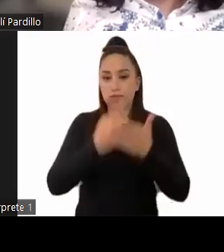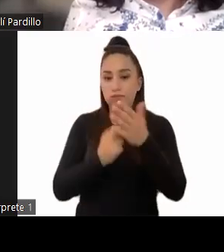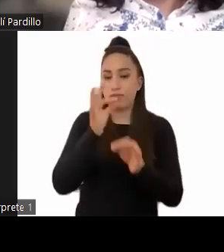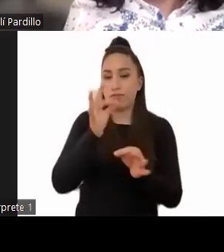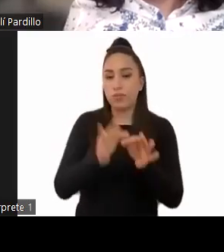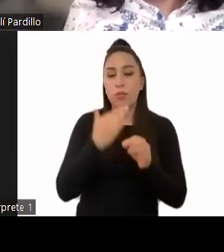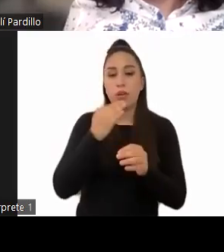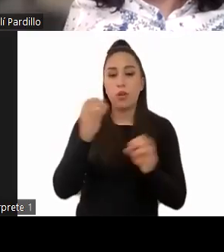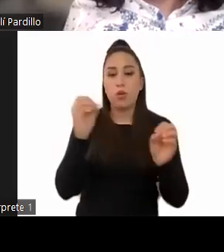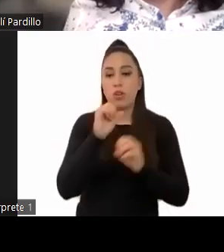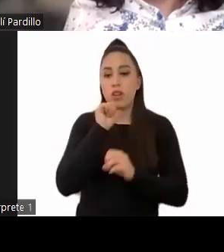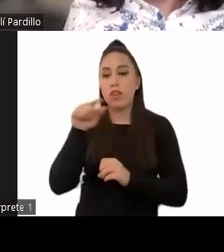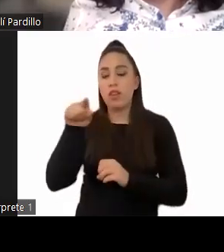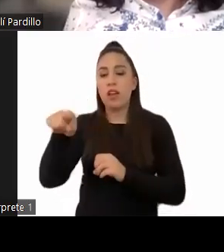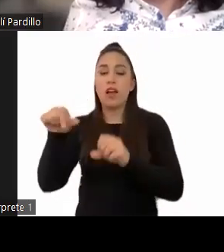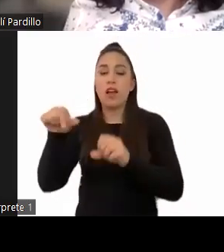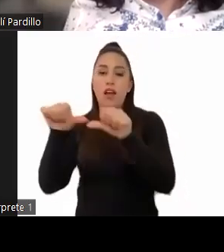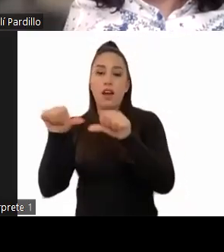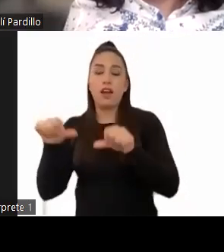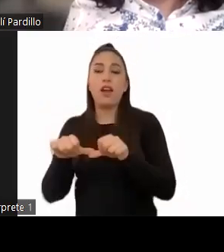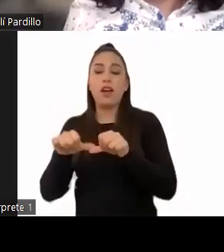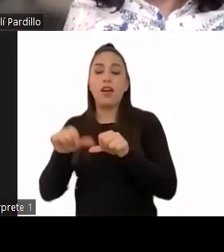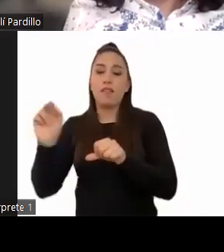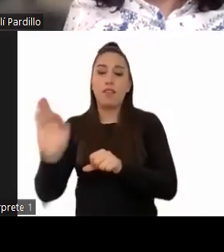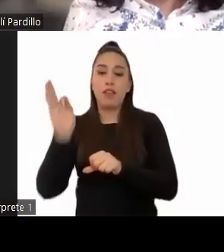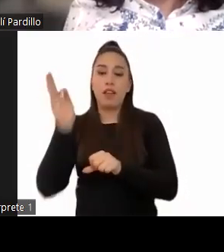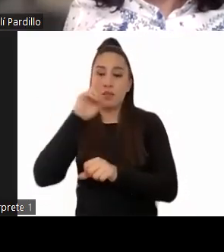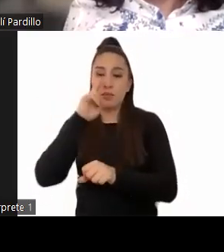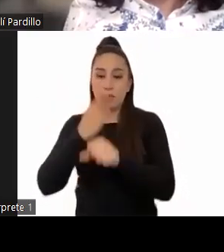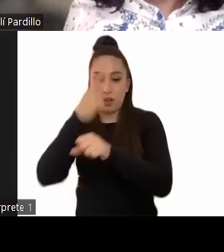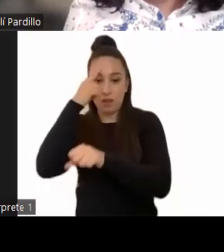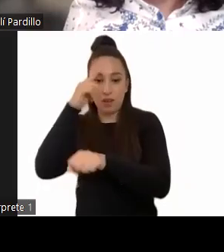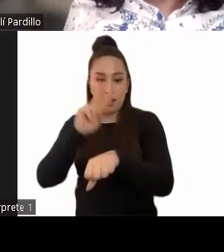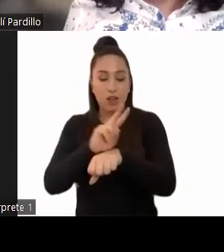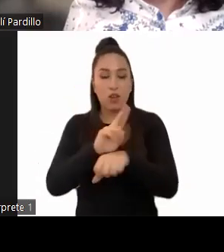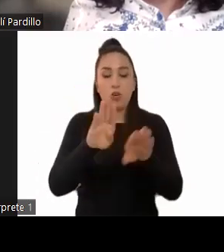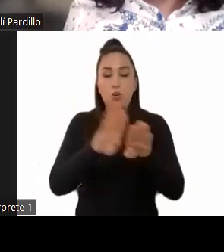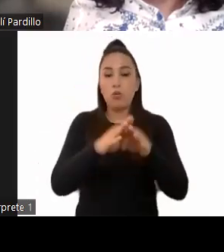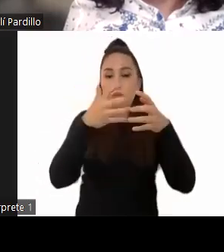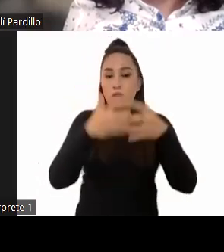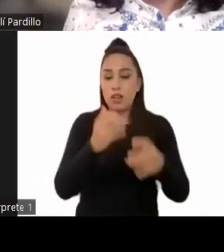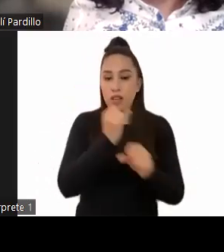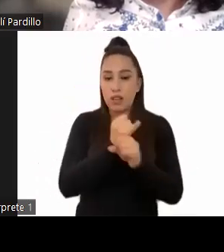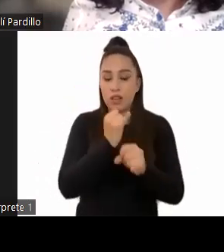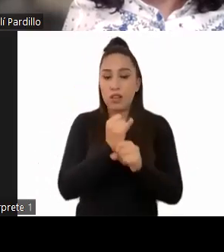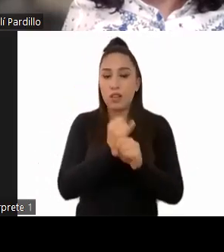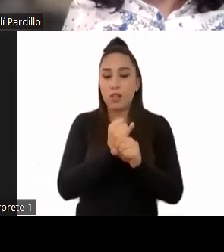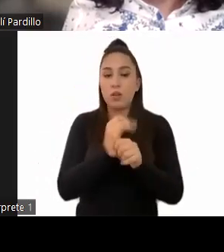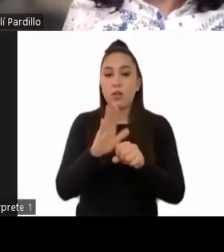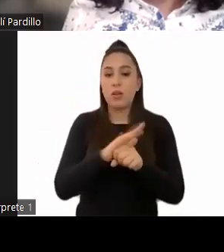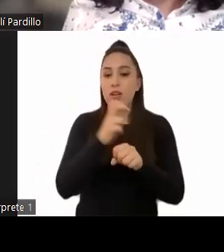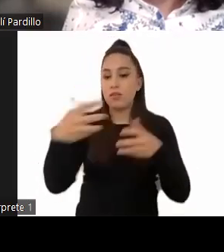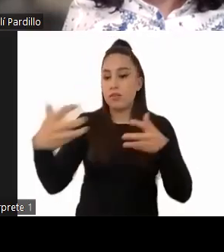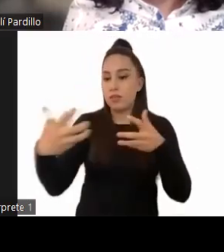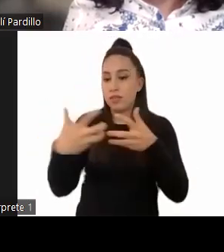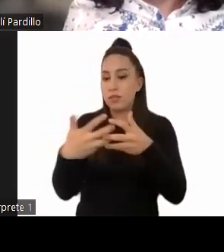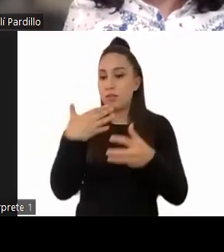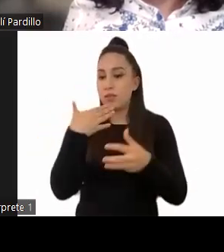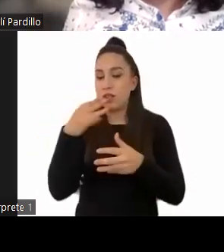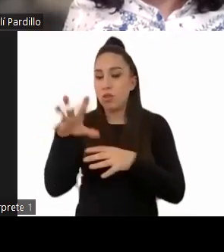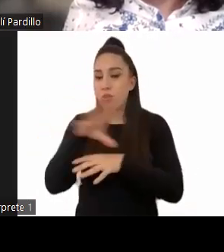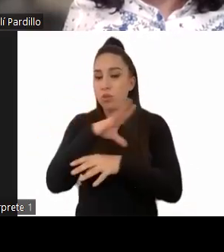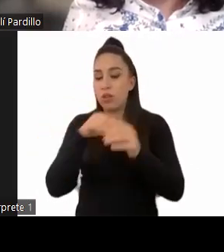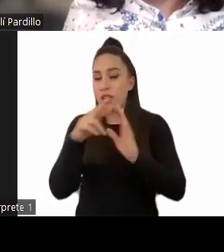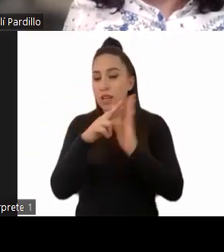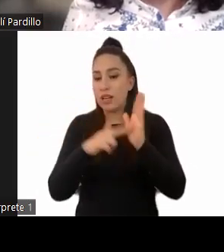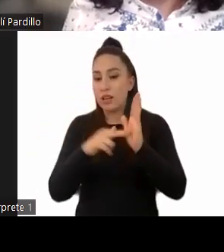autoridad regulatoria federal, toda vez que lo pretendido en la misma no es acorde a la regulación vigente en ese